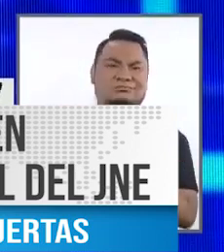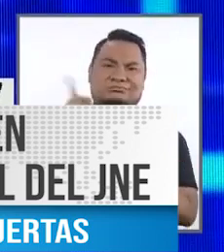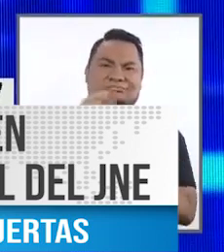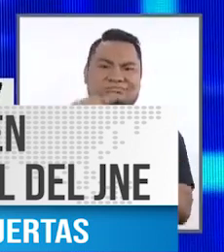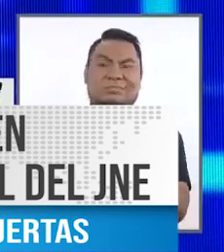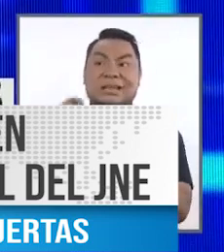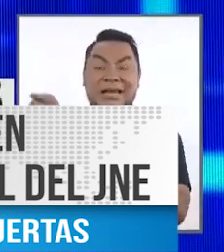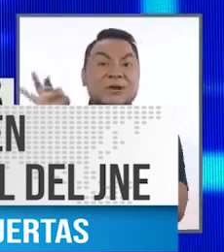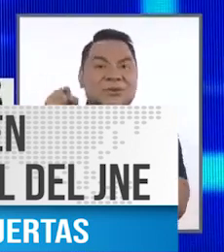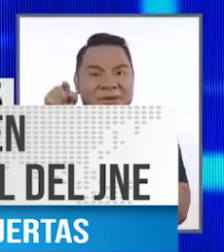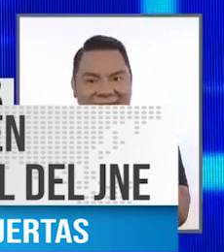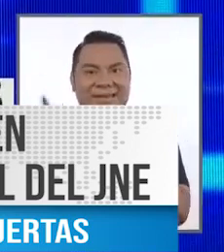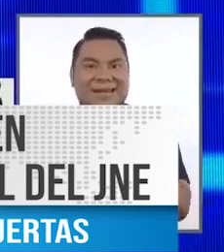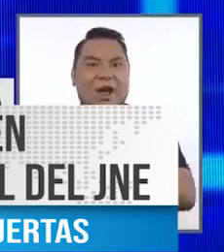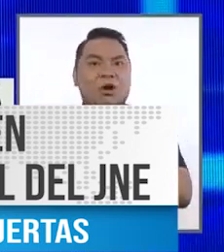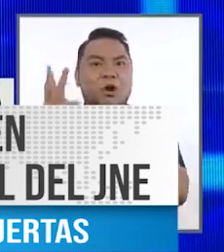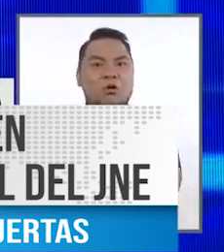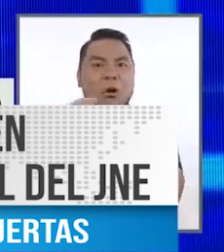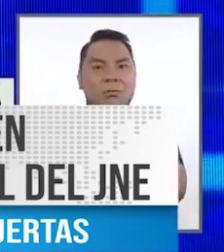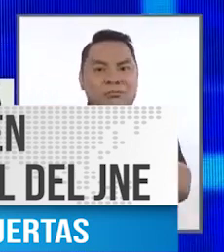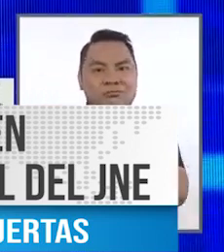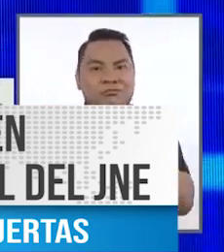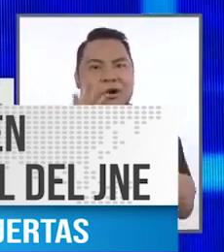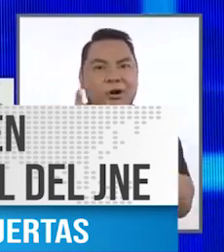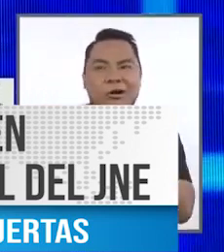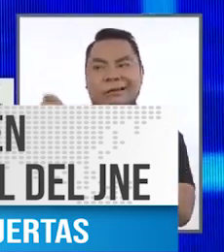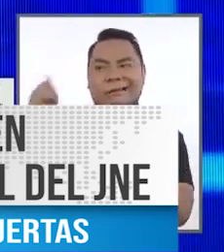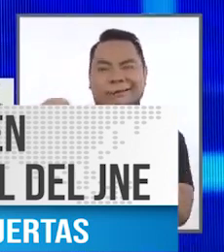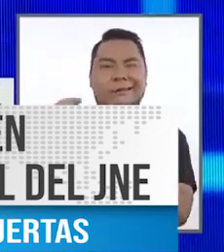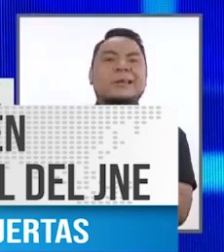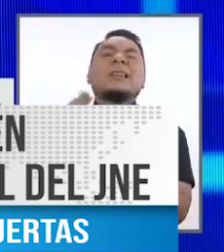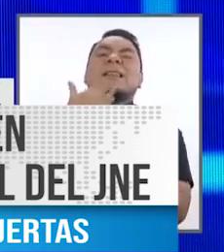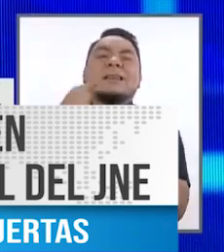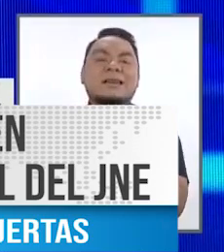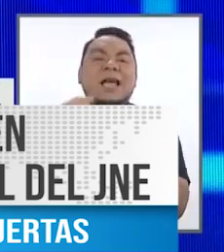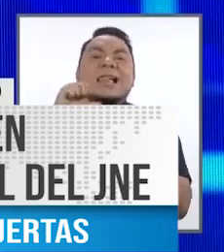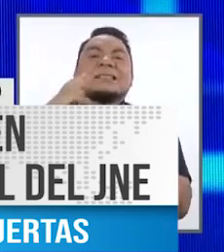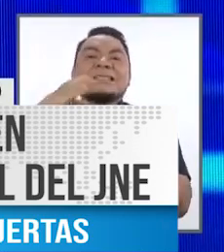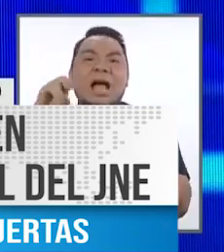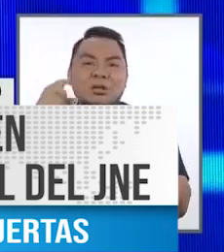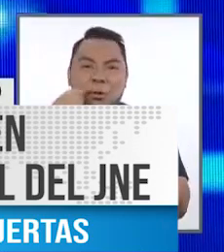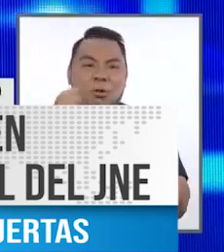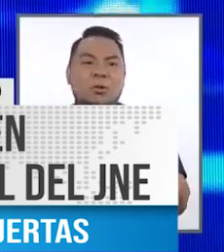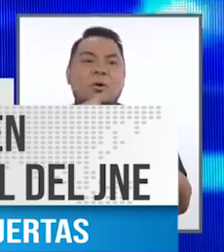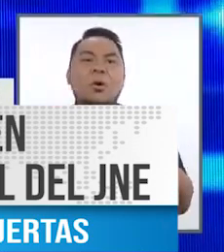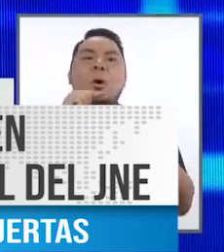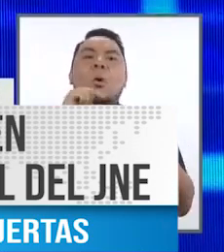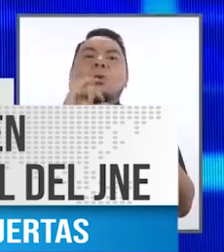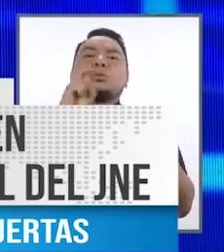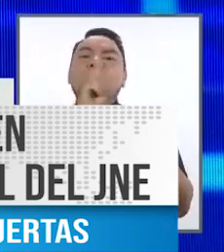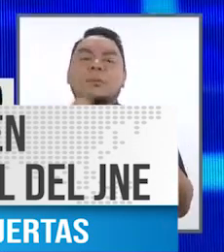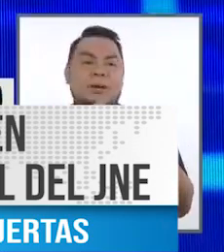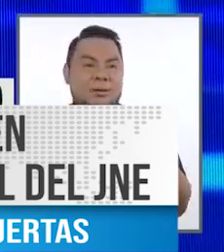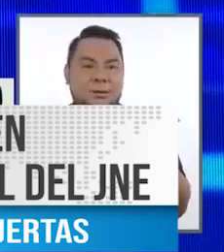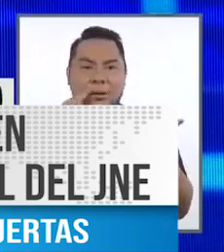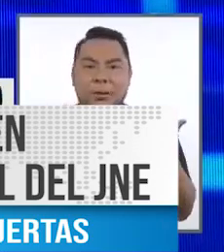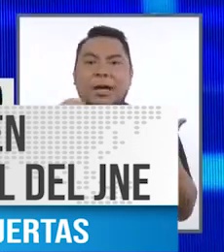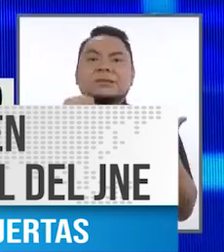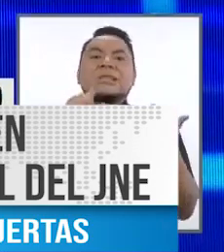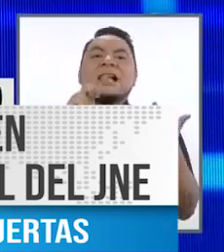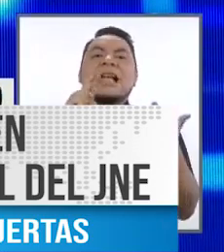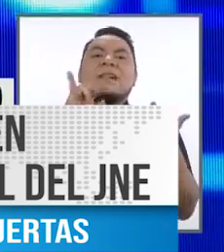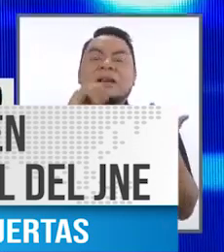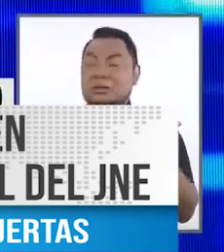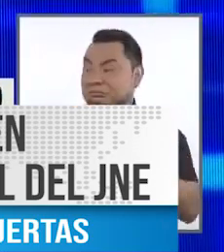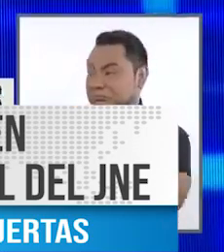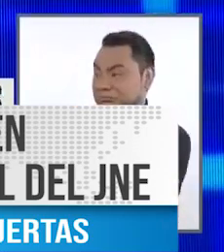representan justamente a ese club que les estoy comentando. Y estoy hablando del señor Lezcano, del señor Guzmán y del señor Salaverry, que